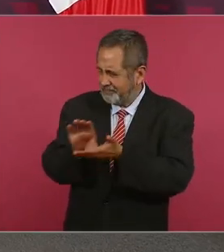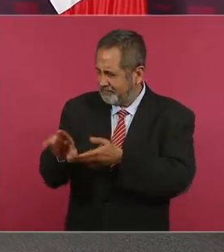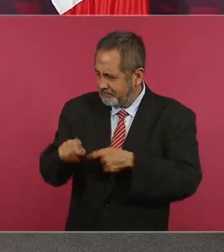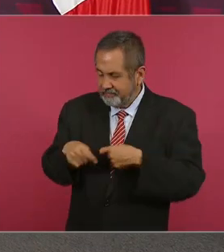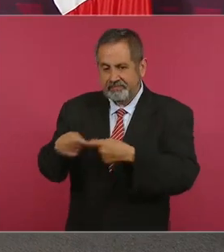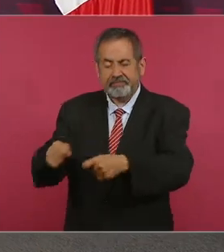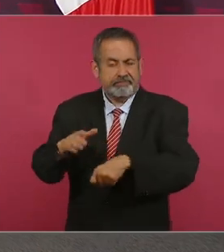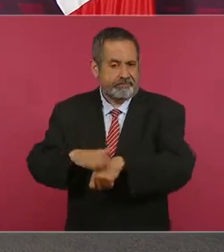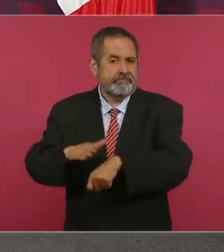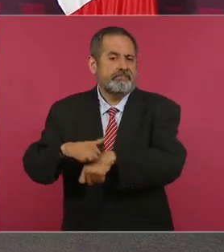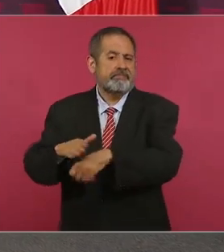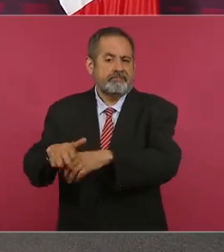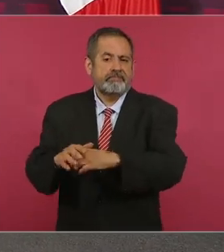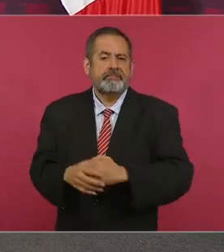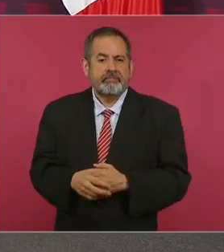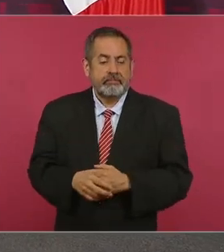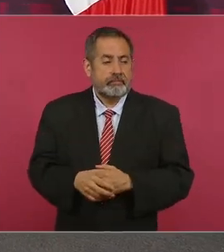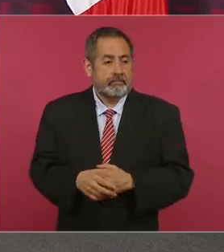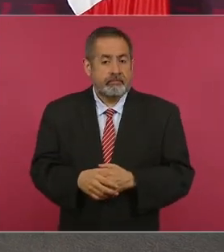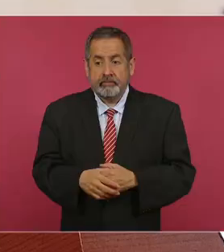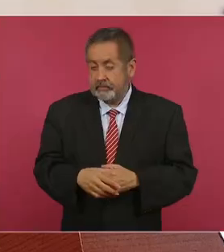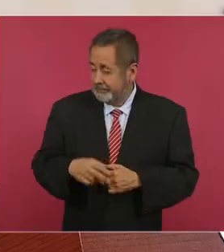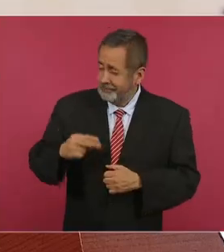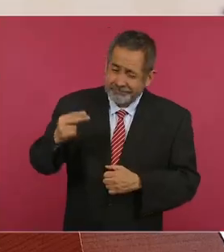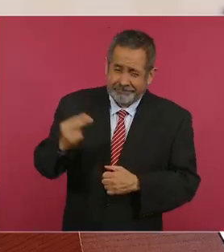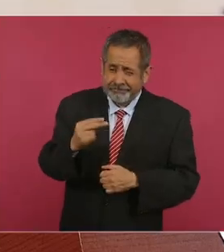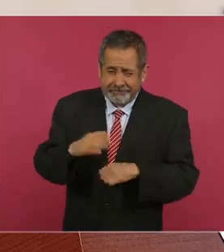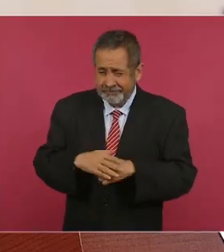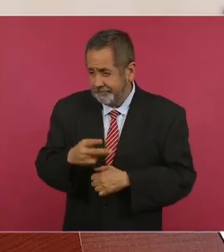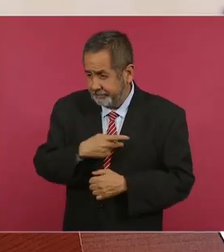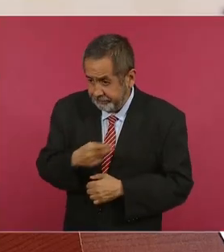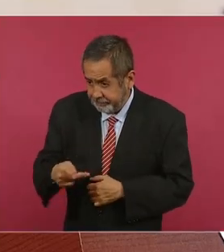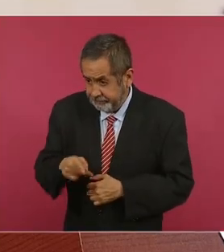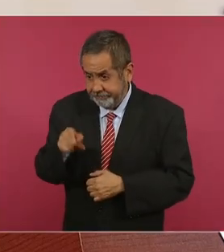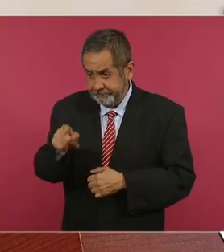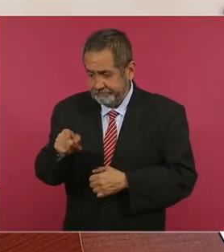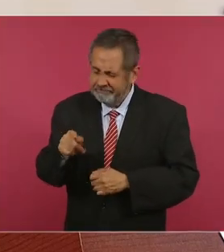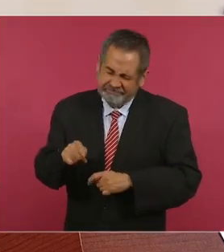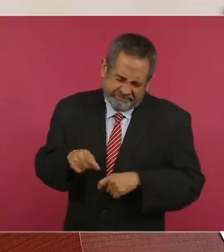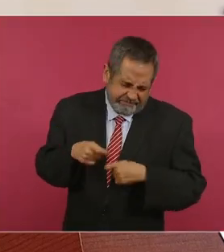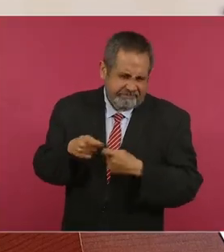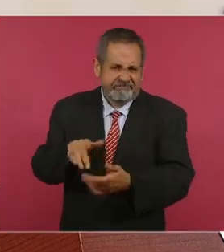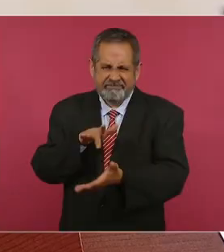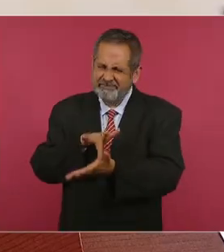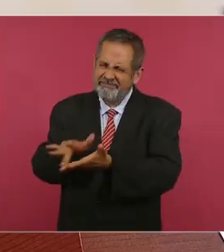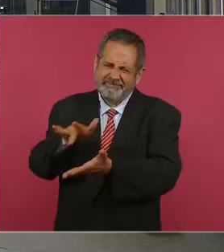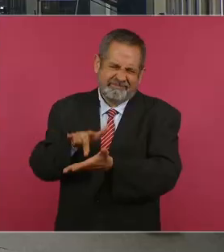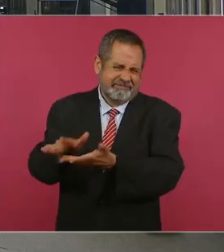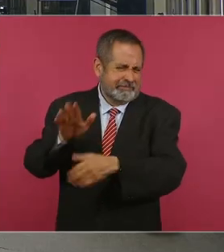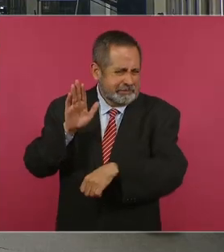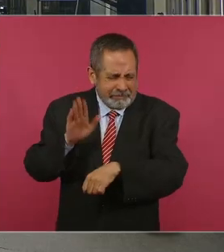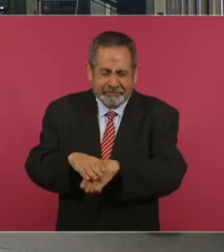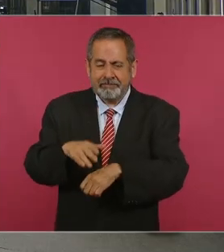La gente más necesitada es la que más apoyo recibe.